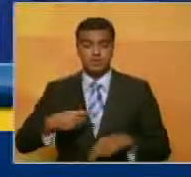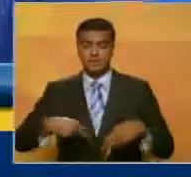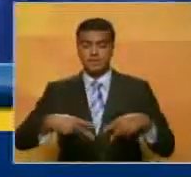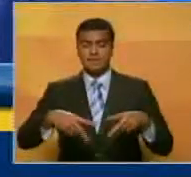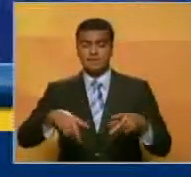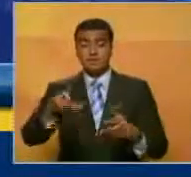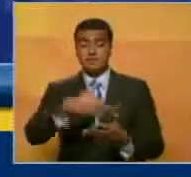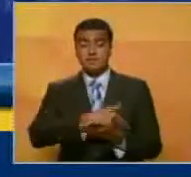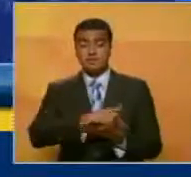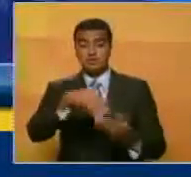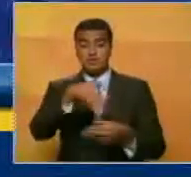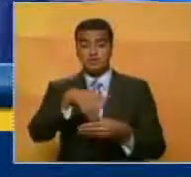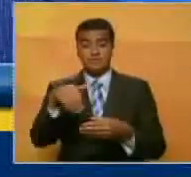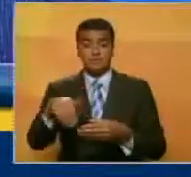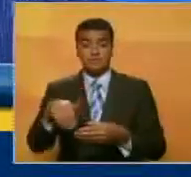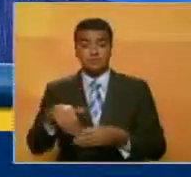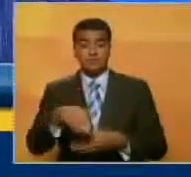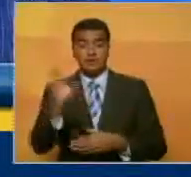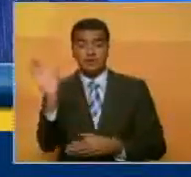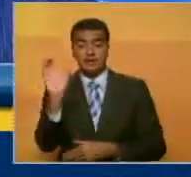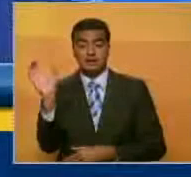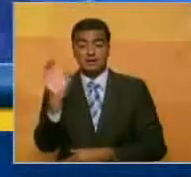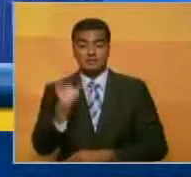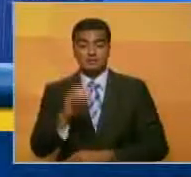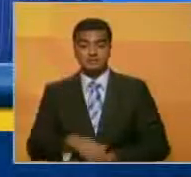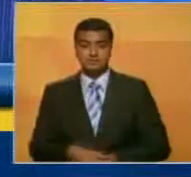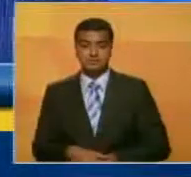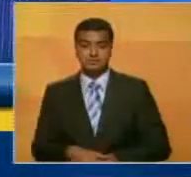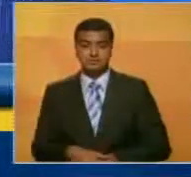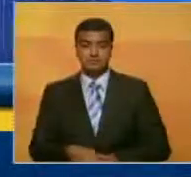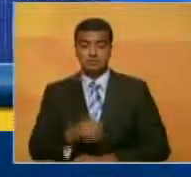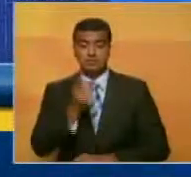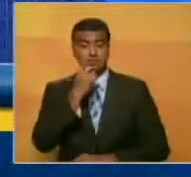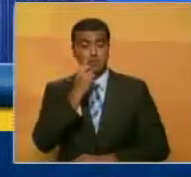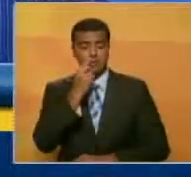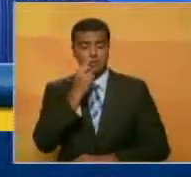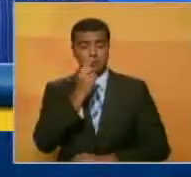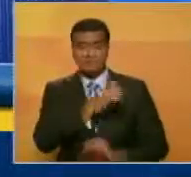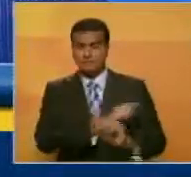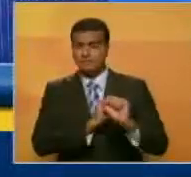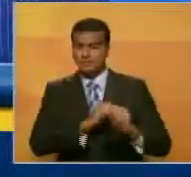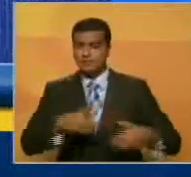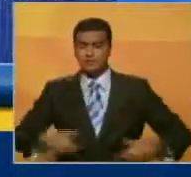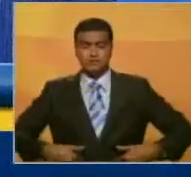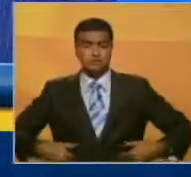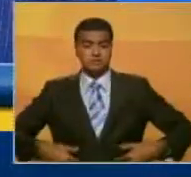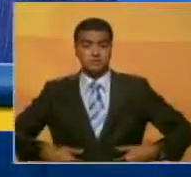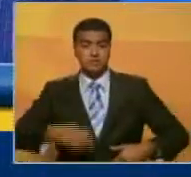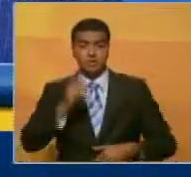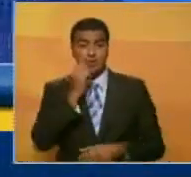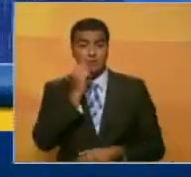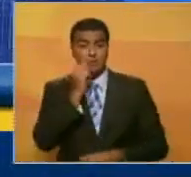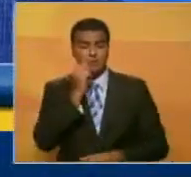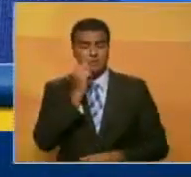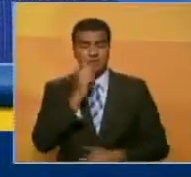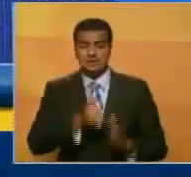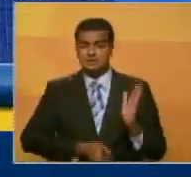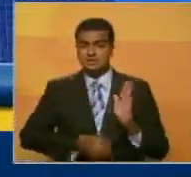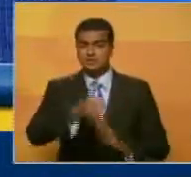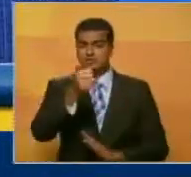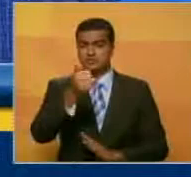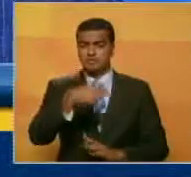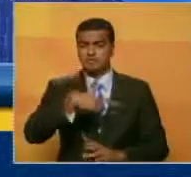al 1 millón de votos en la ciudad de Caracas. Un hombre echándole piernas, un hombre que sube y